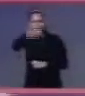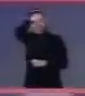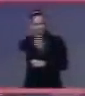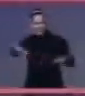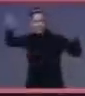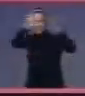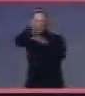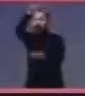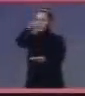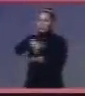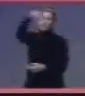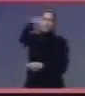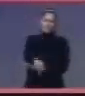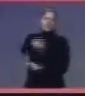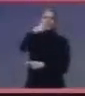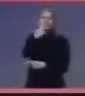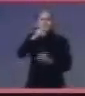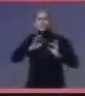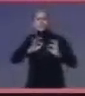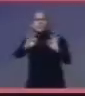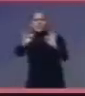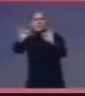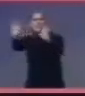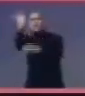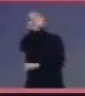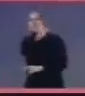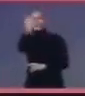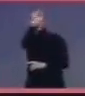ya está aquí y Digo así